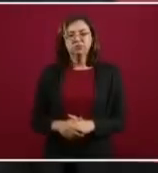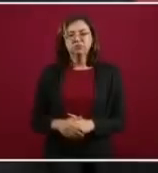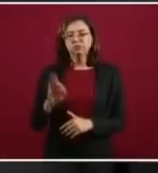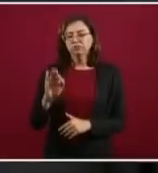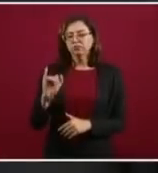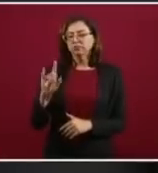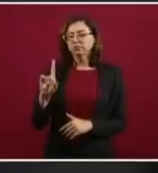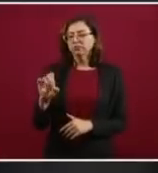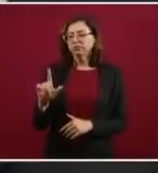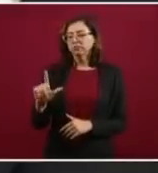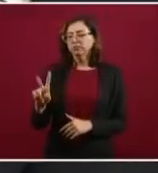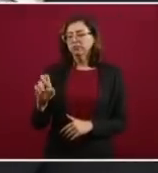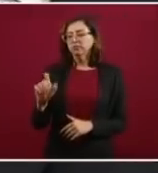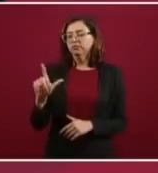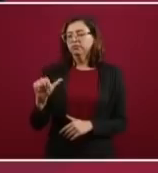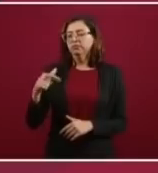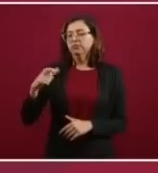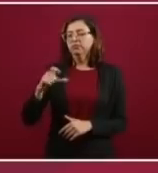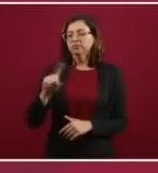Fidel Velázquez,